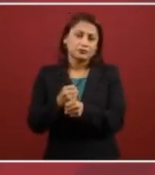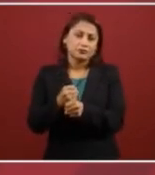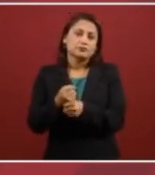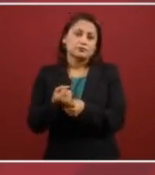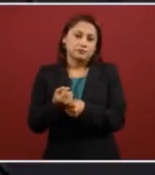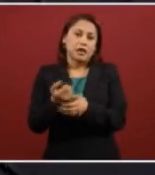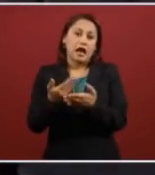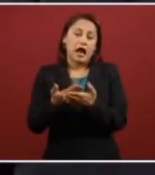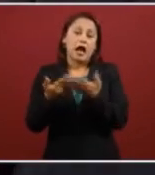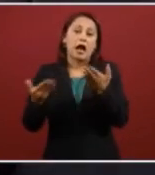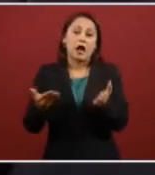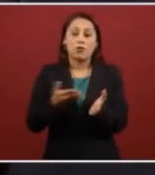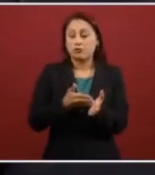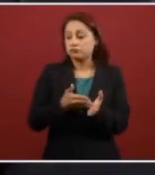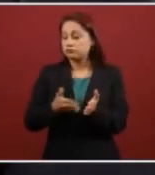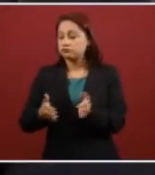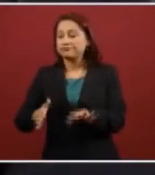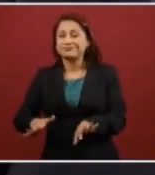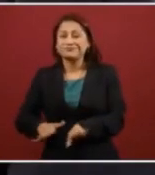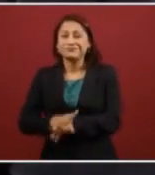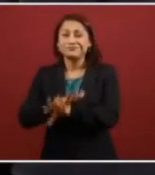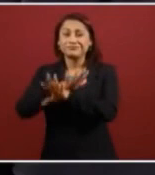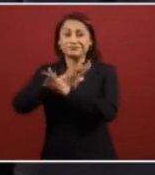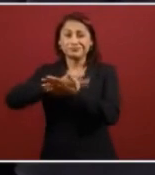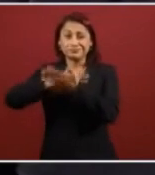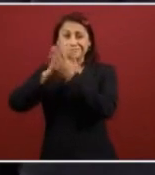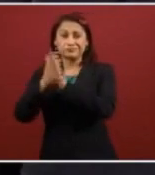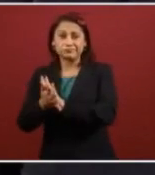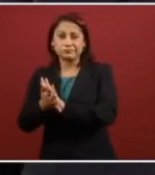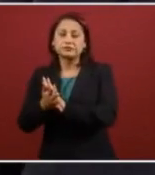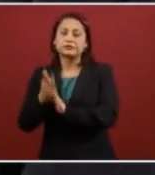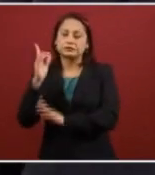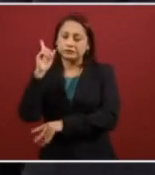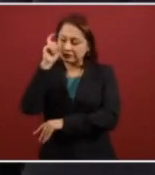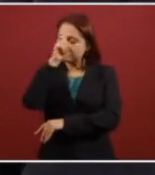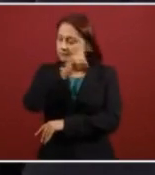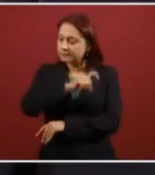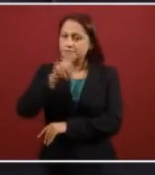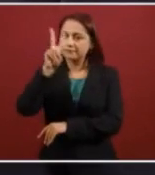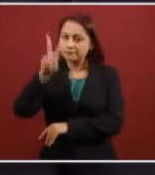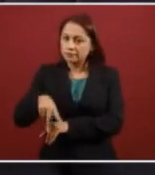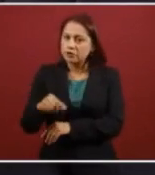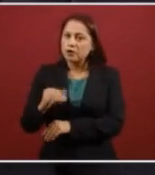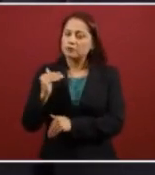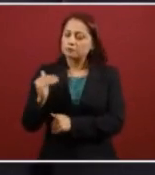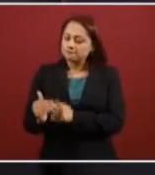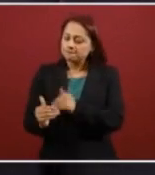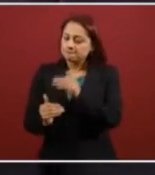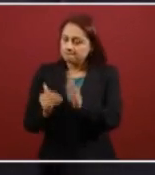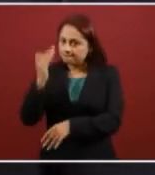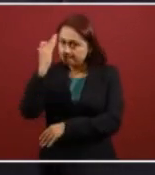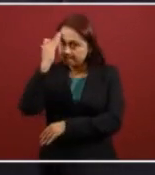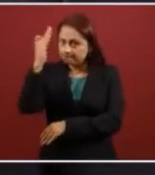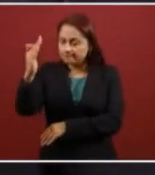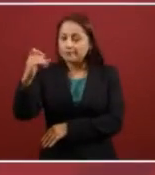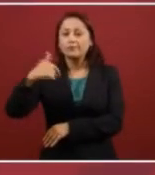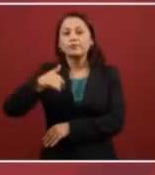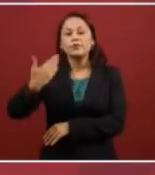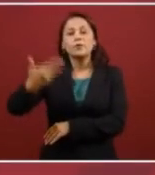tiempo. So cuando les hablaba de el plan de desarrollo, the development